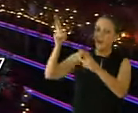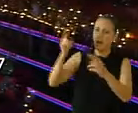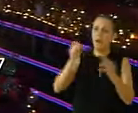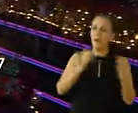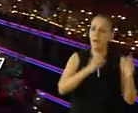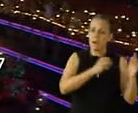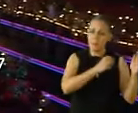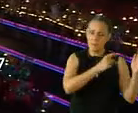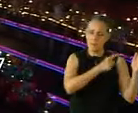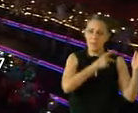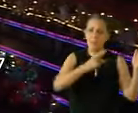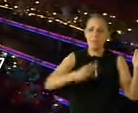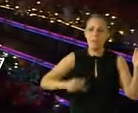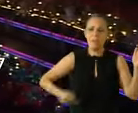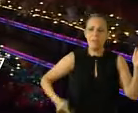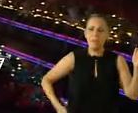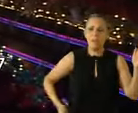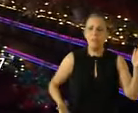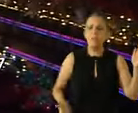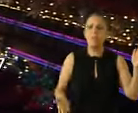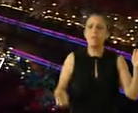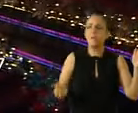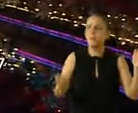Hosanna, sangre.